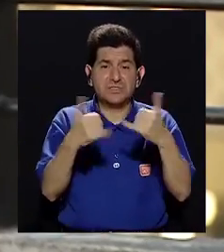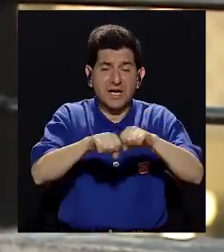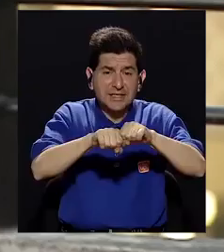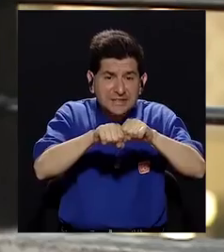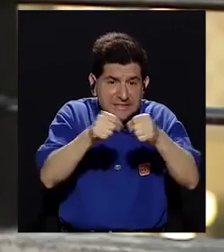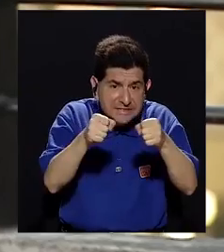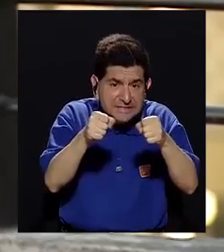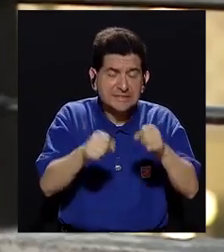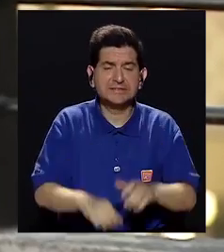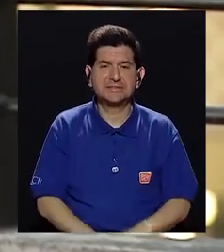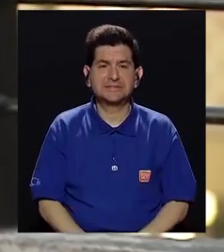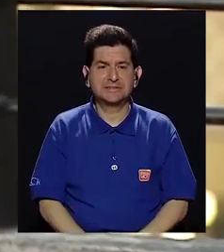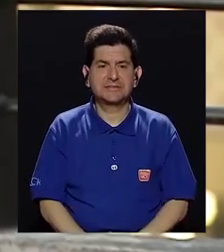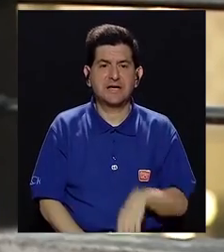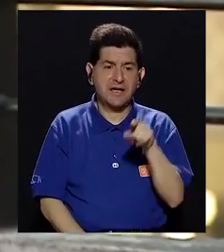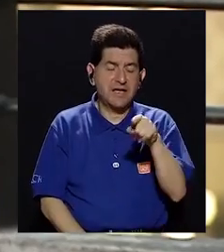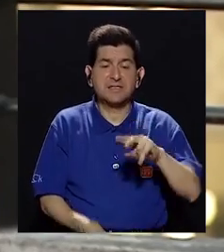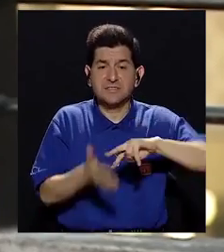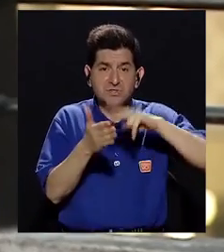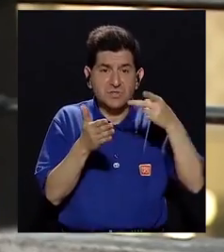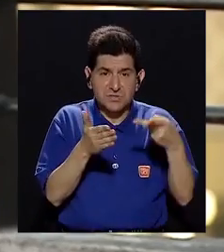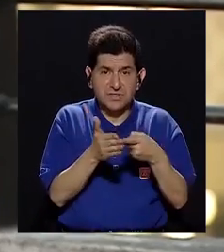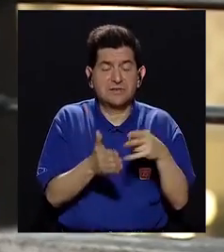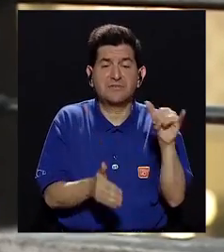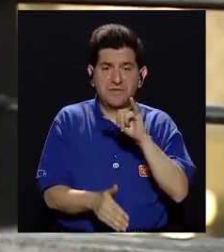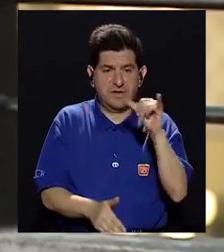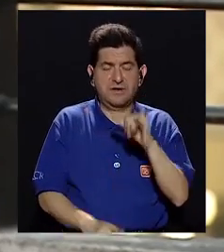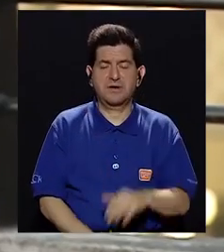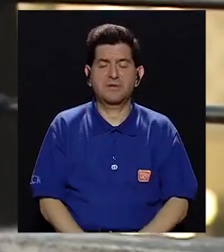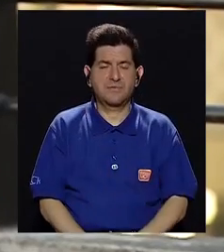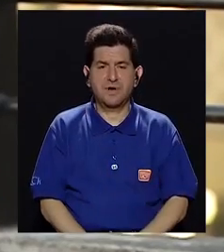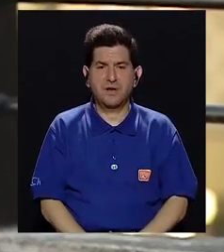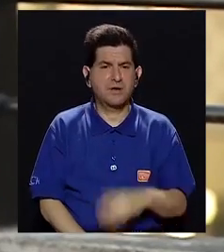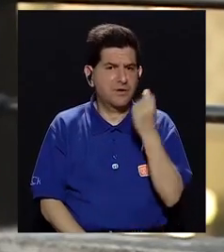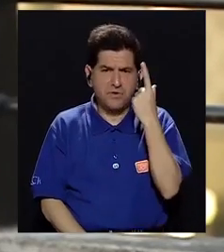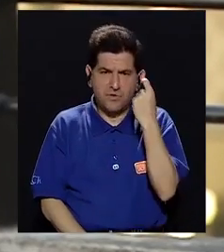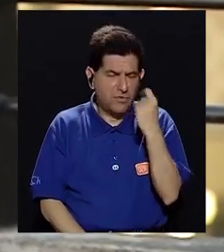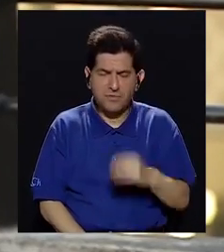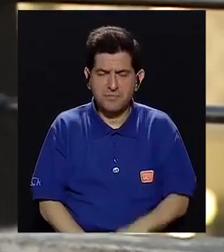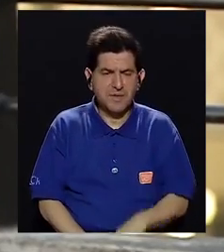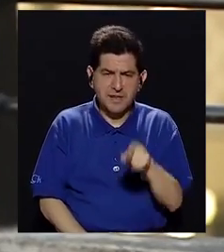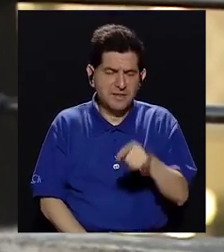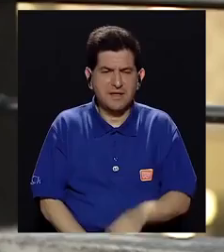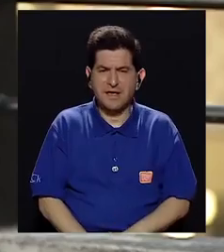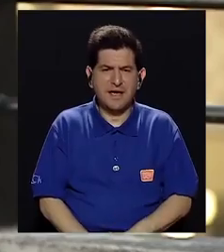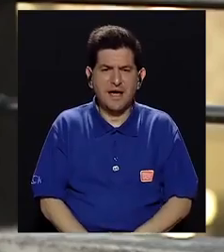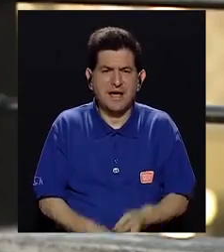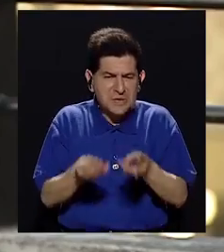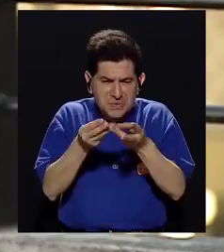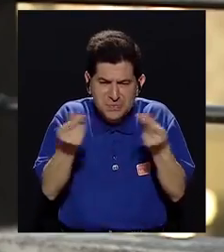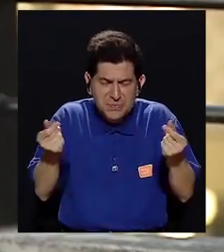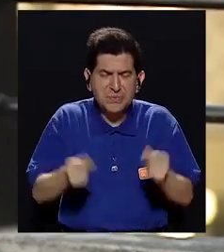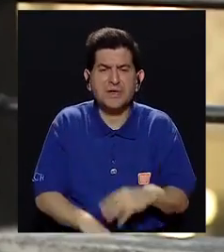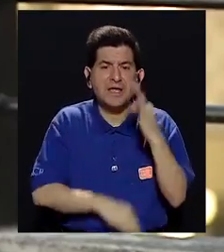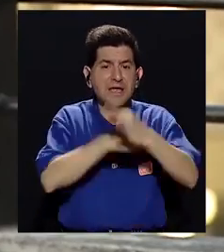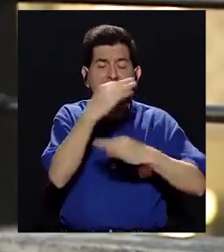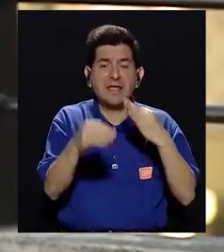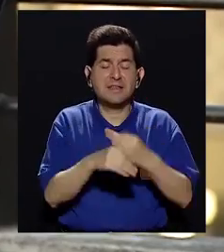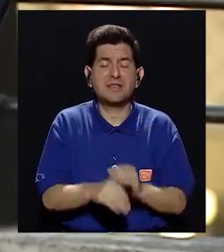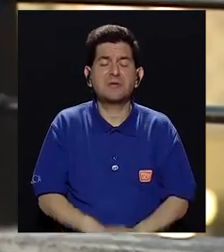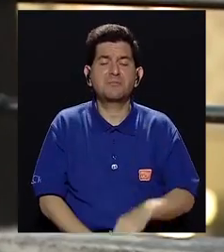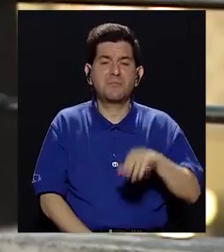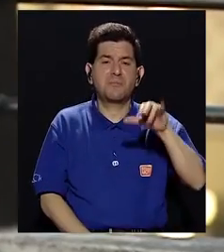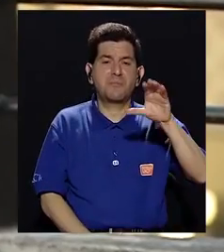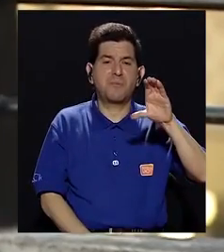quebrado. Entonces él interpreta como que hay una fractura, él no interpreta que es que está gastado. Y entonces empieza a formar una especie